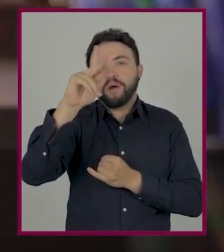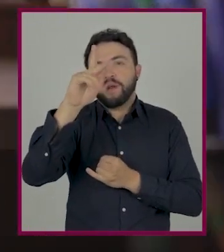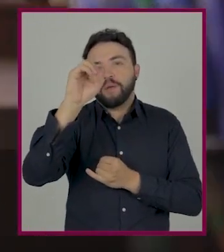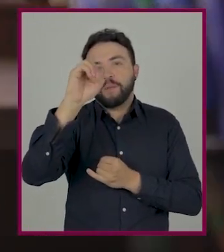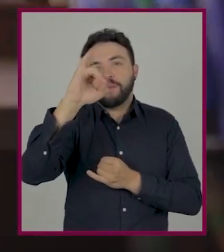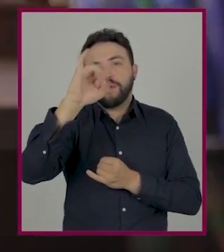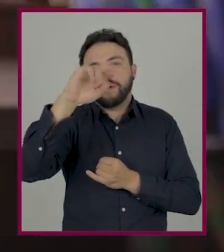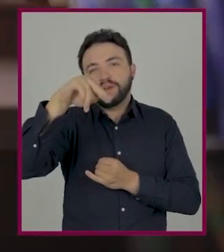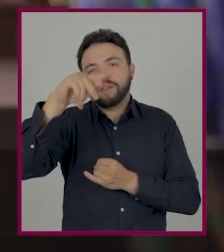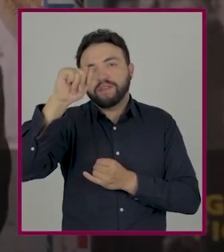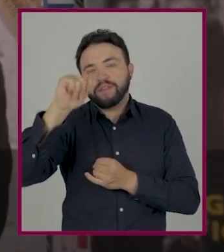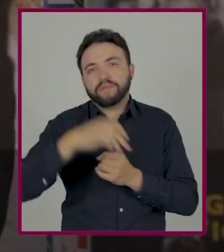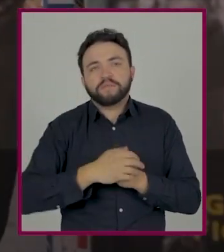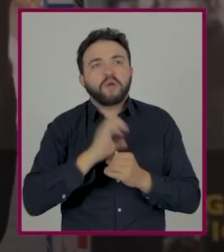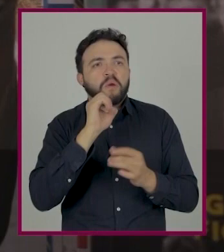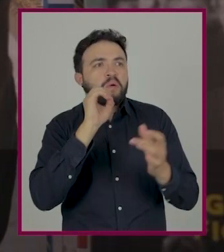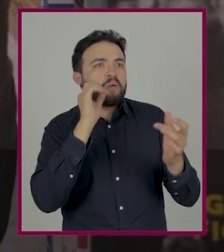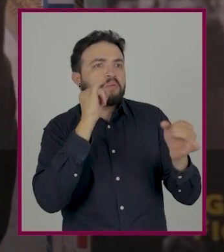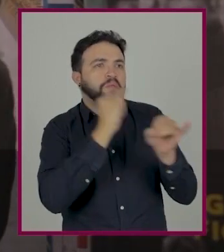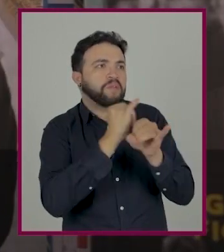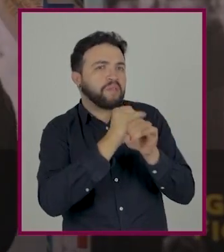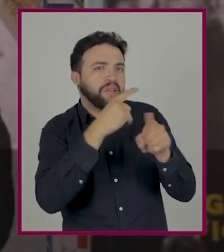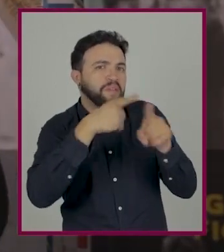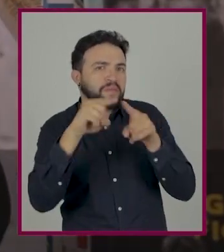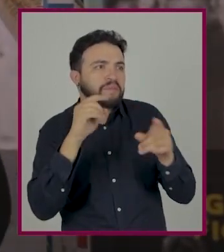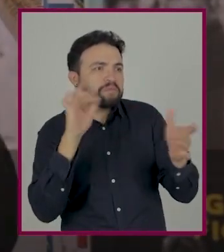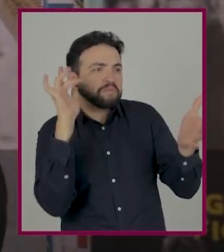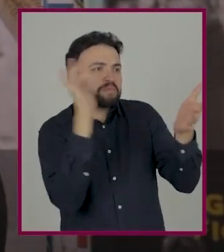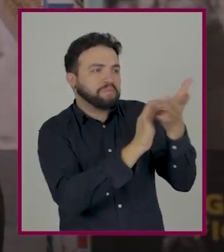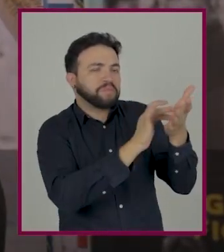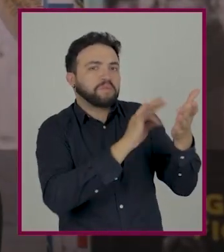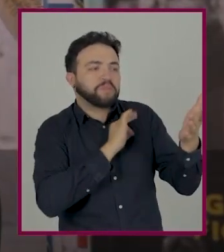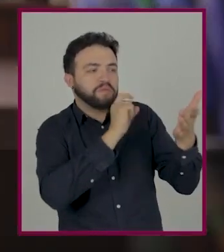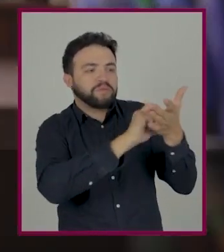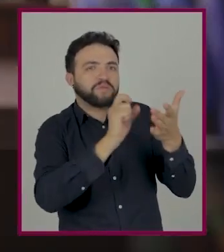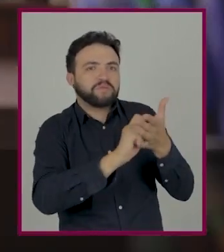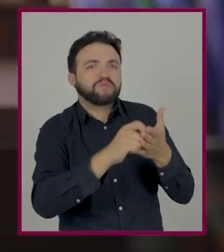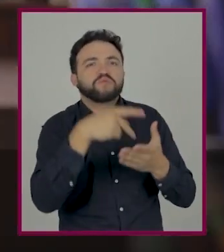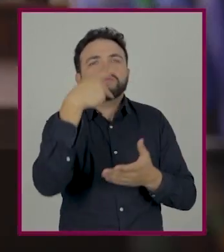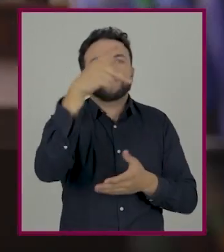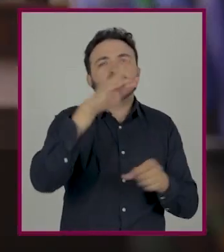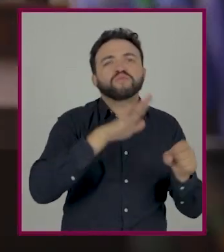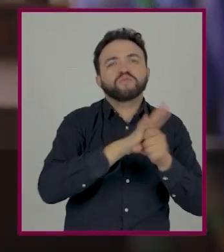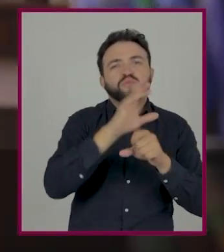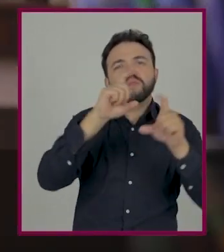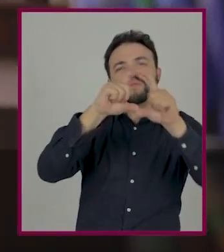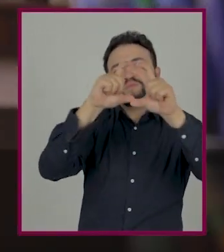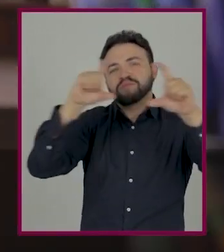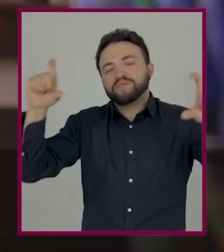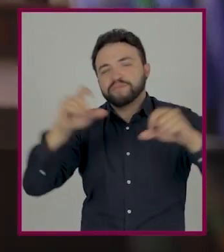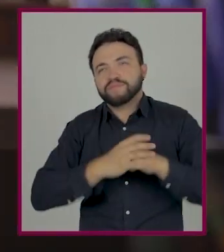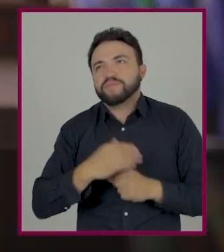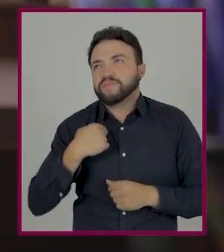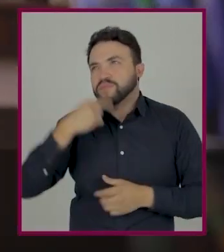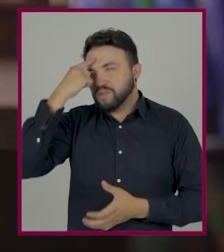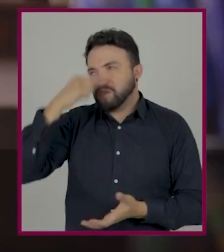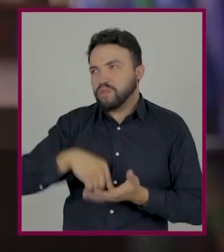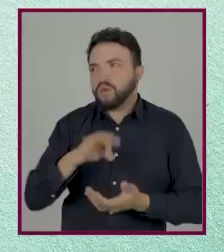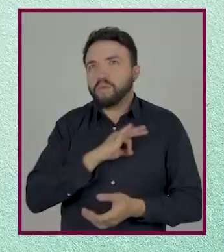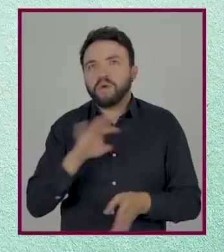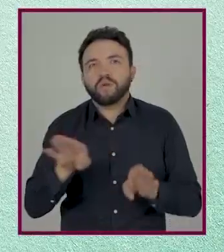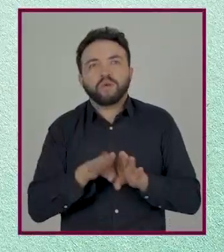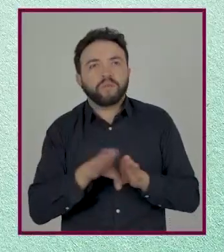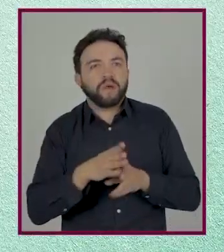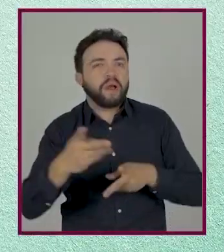siempre confiable PowerPoint. O páginas en la red que están a solo un clic. En tu caso, ¿qué es lo que pondrías en estos